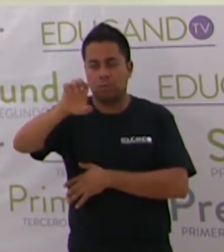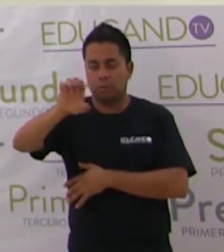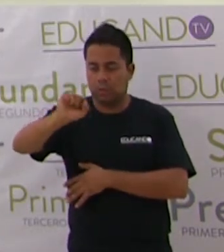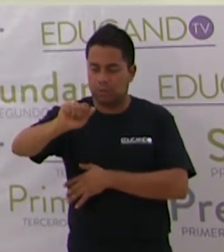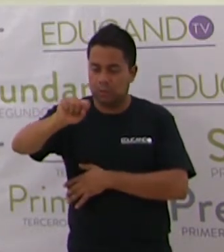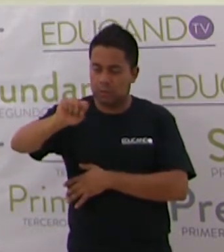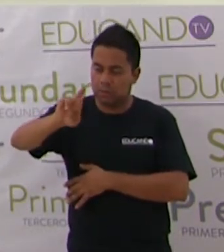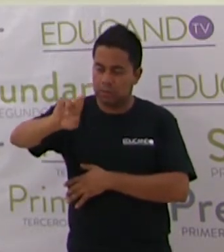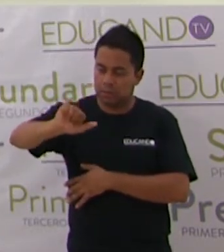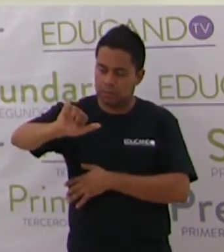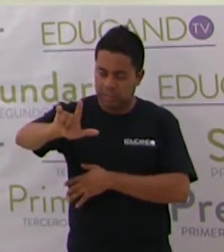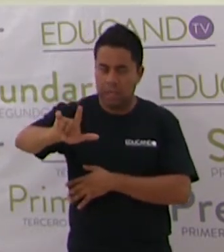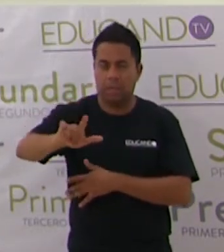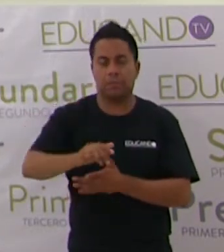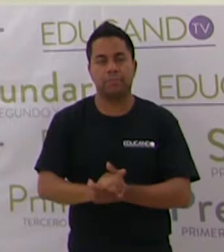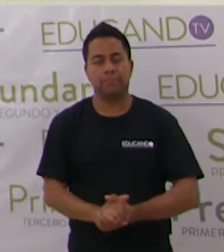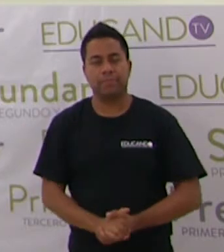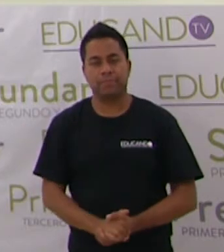muestral.